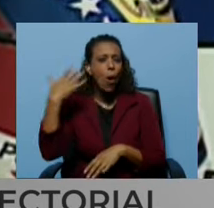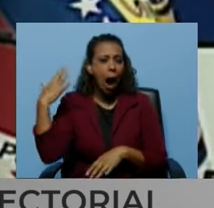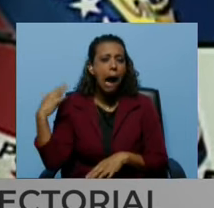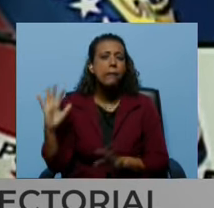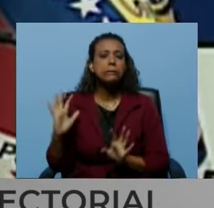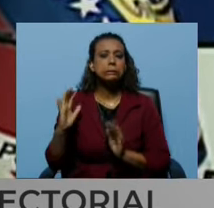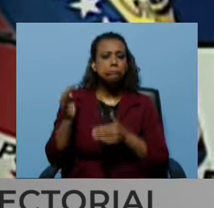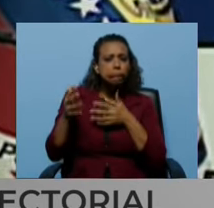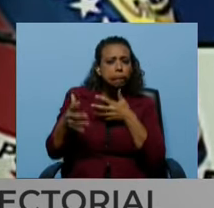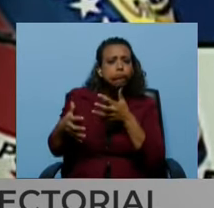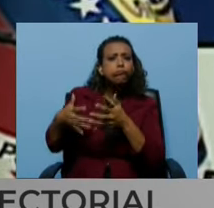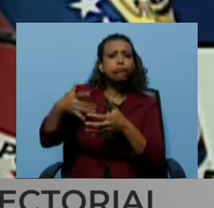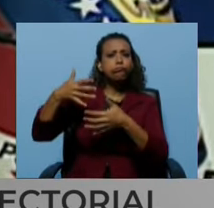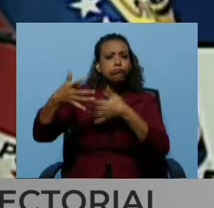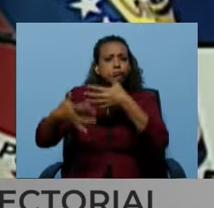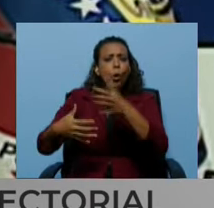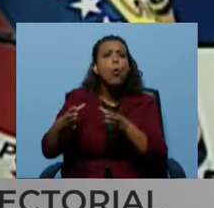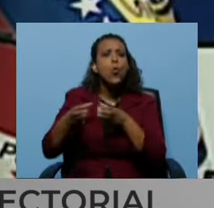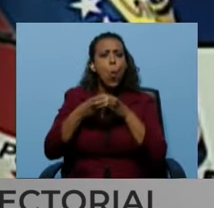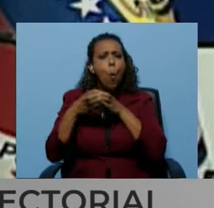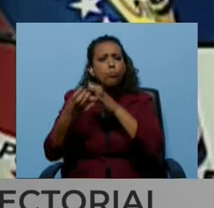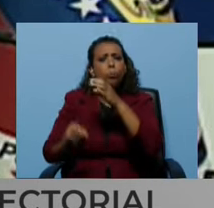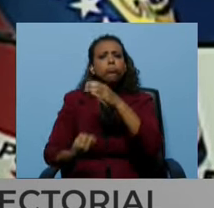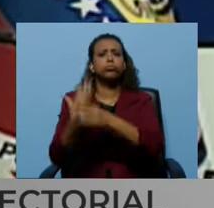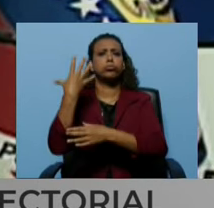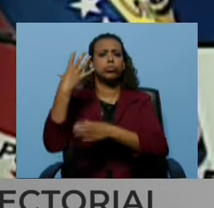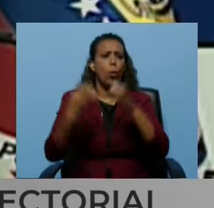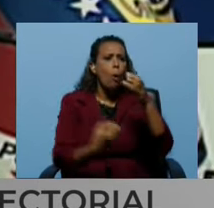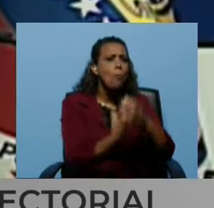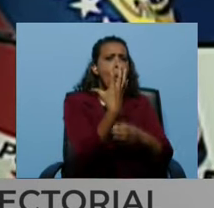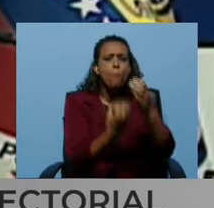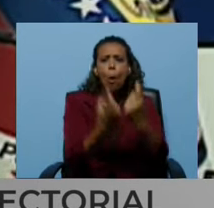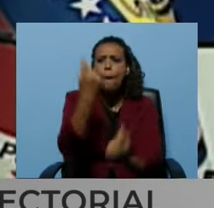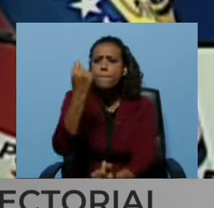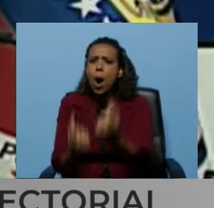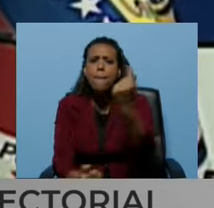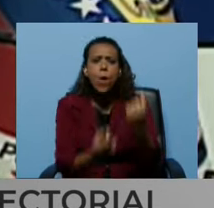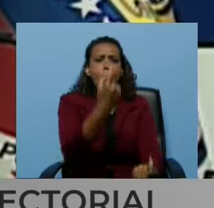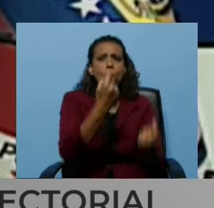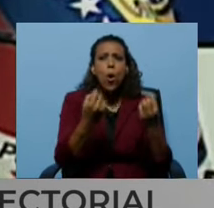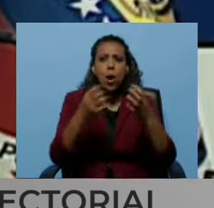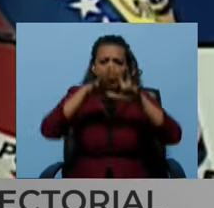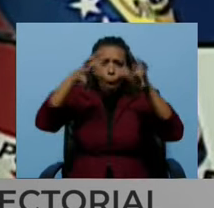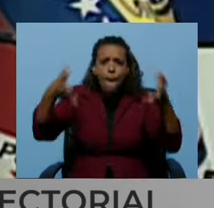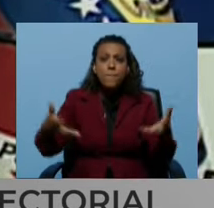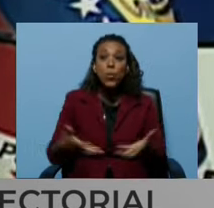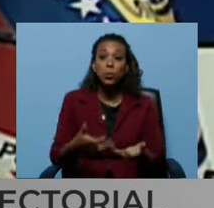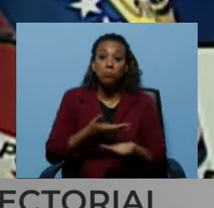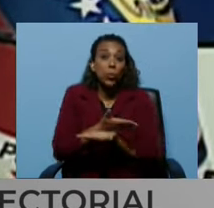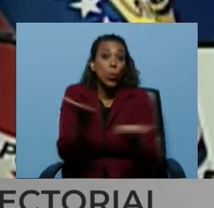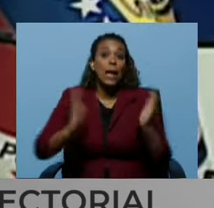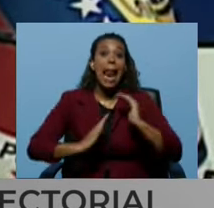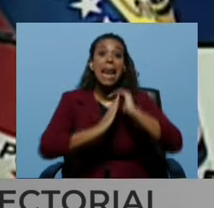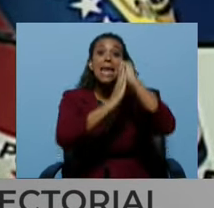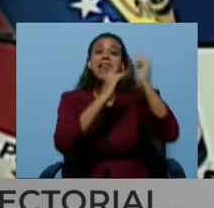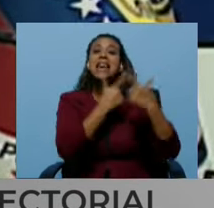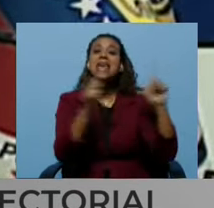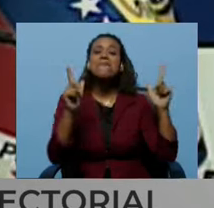vienen surgiendo grupos que en el mundo se ofrecen a liberar a